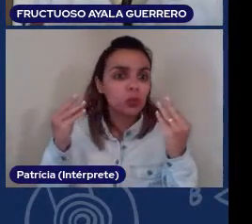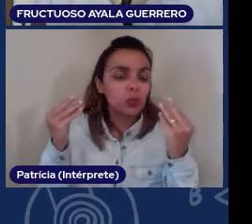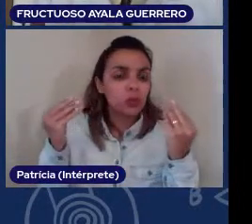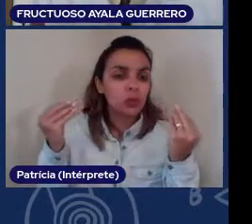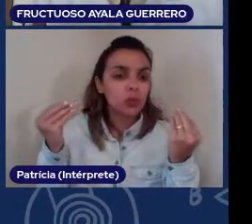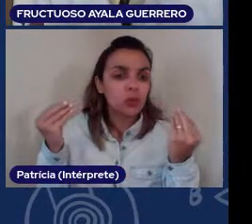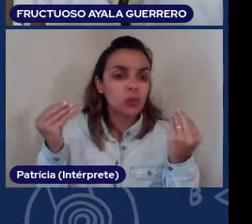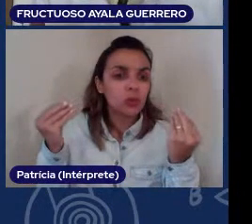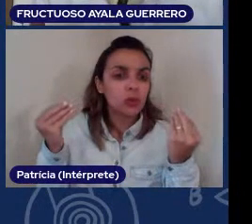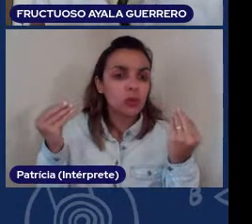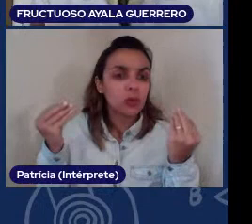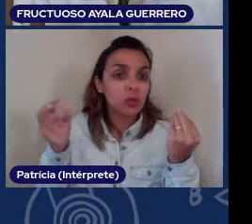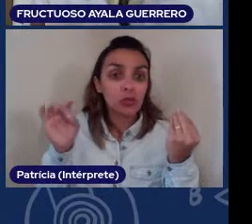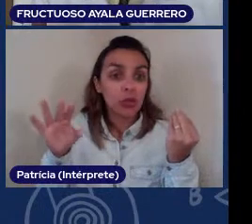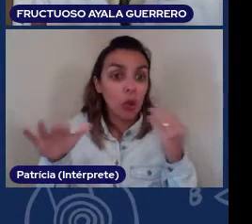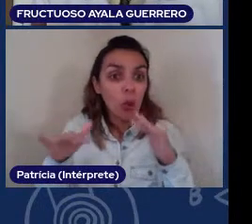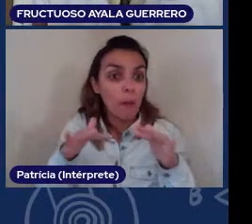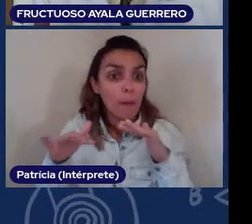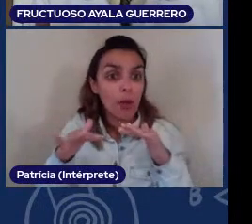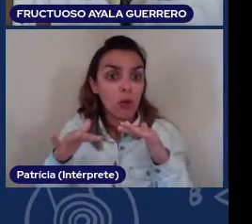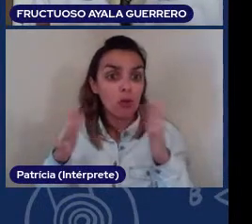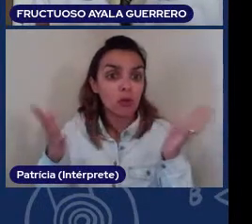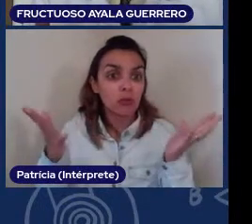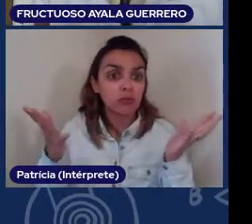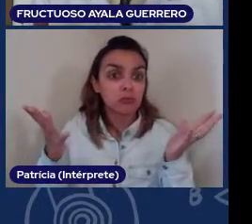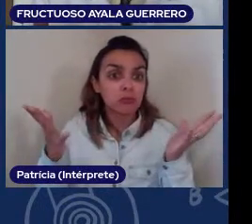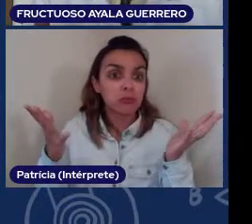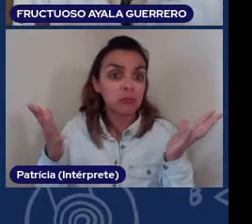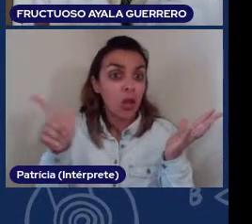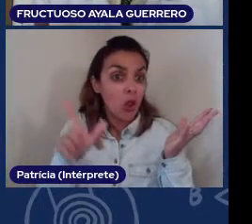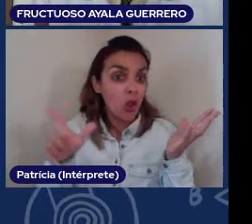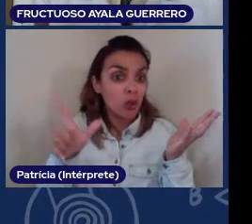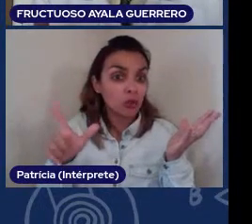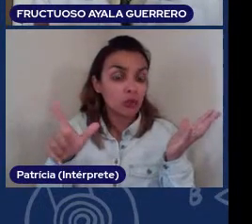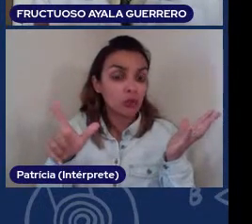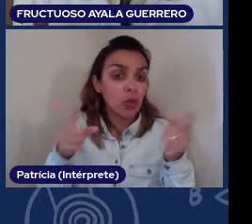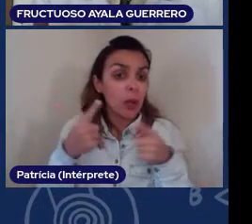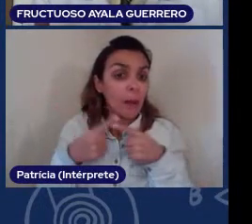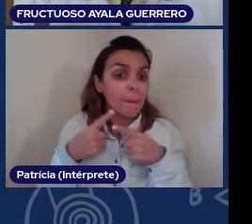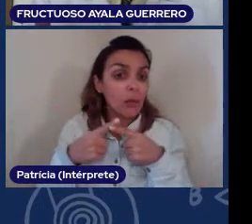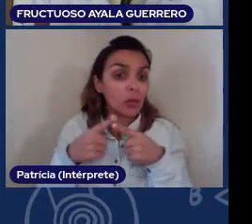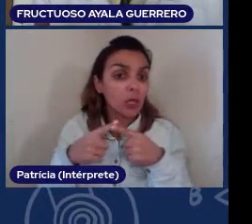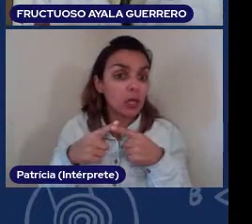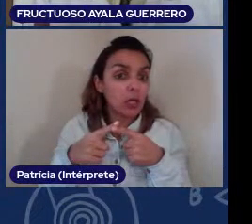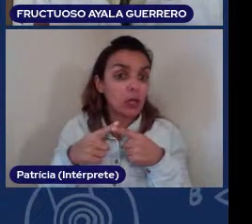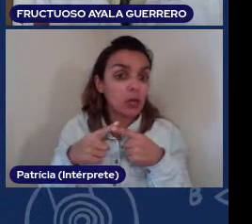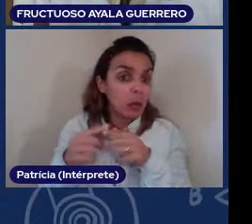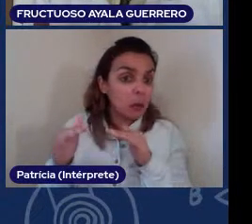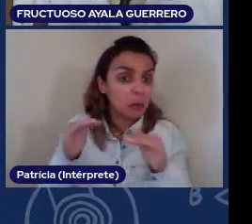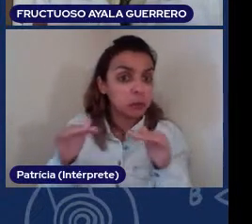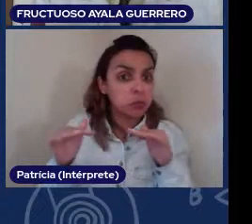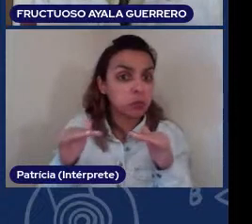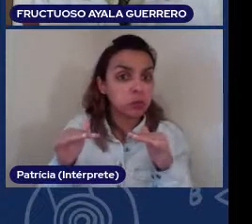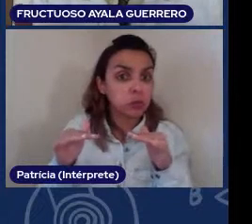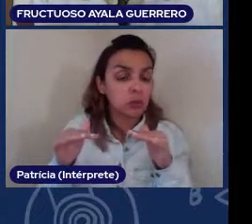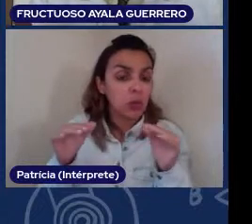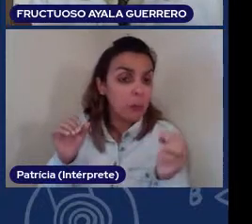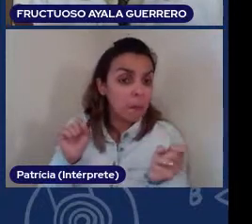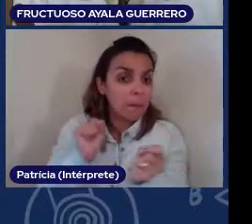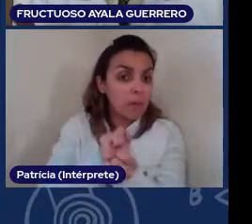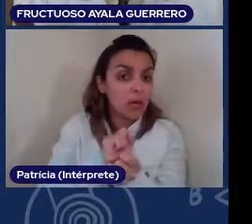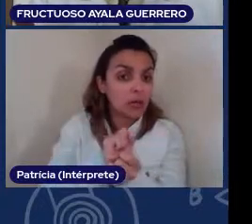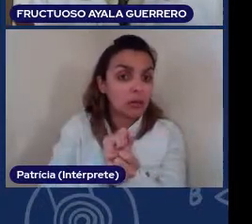mueva, y lógico, es lógico porque controla el movimiento. Así que para que se lleve a